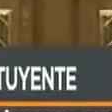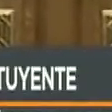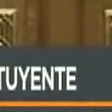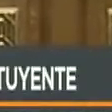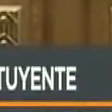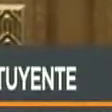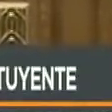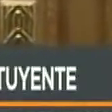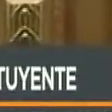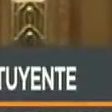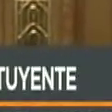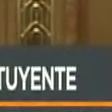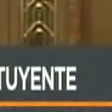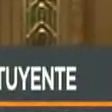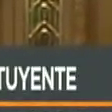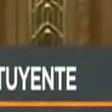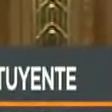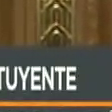No es mucho.